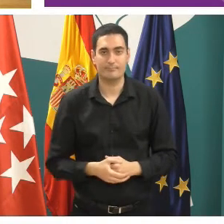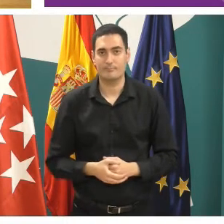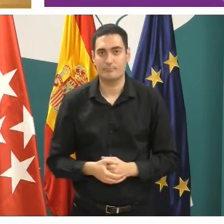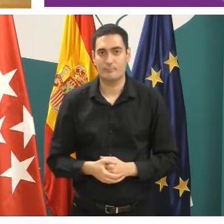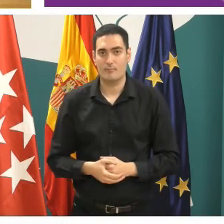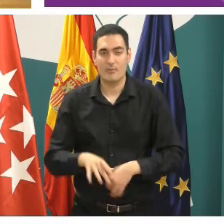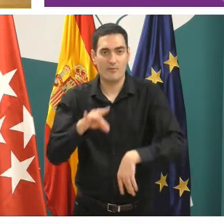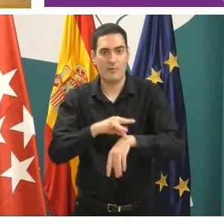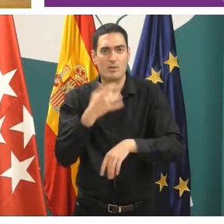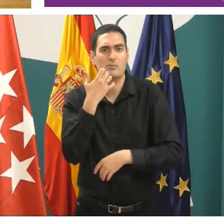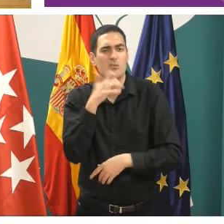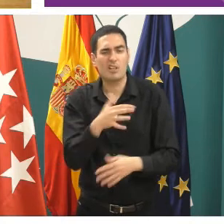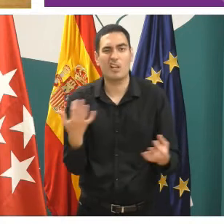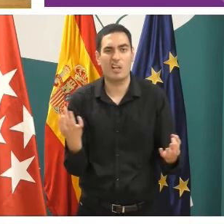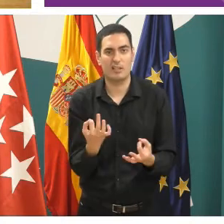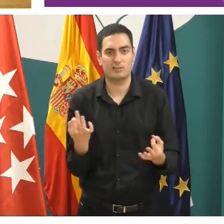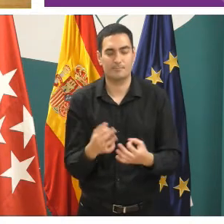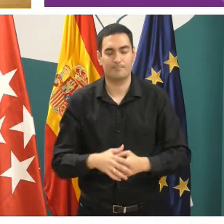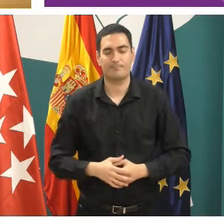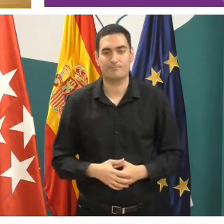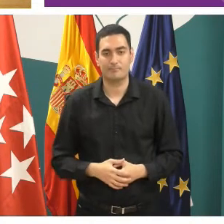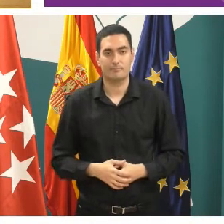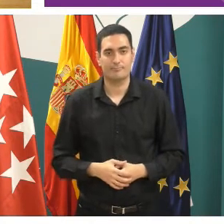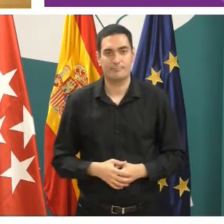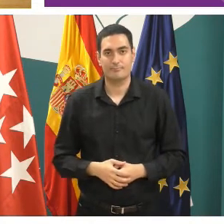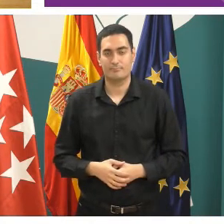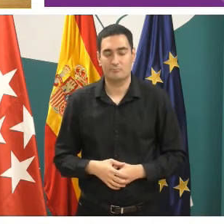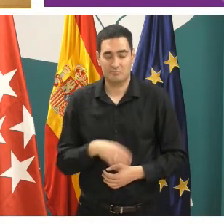¿Qué son las enfermedades raras? Se las